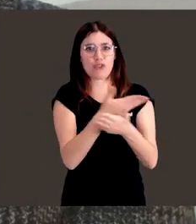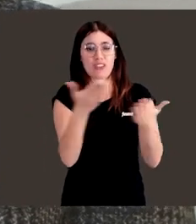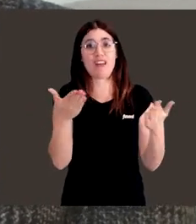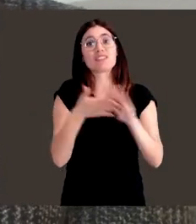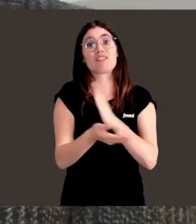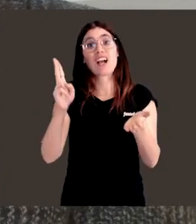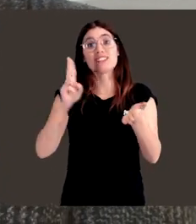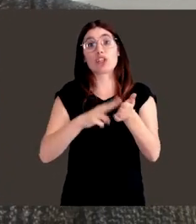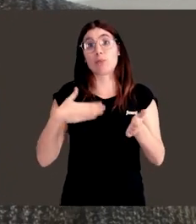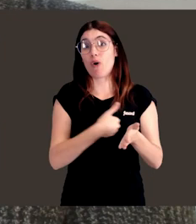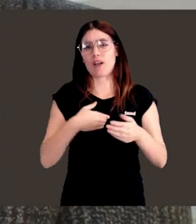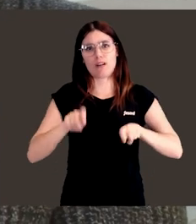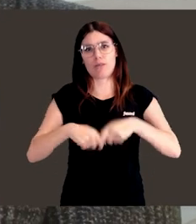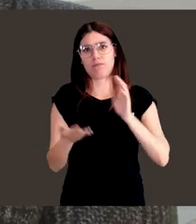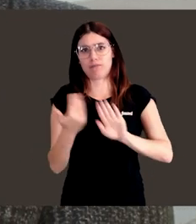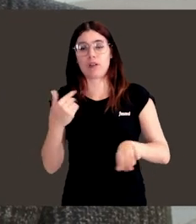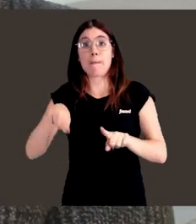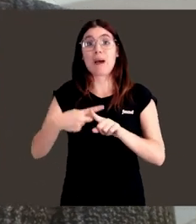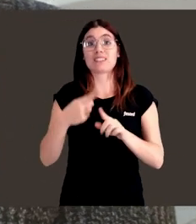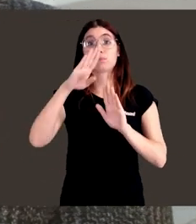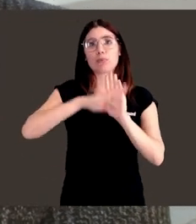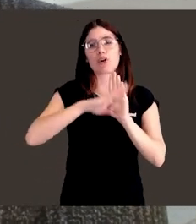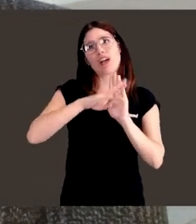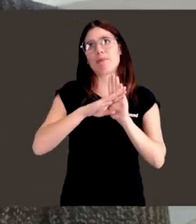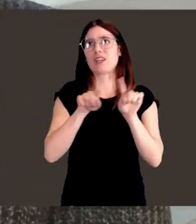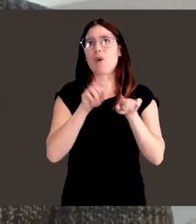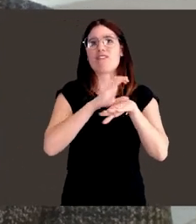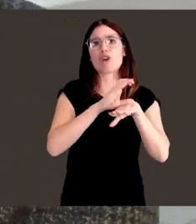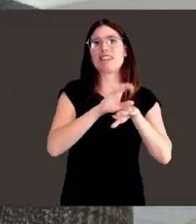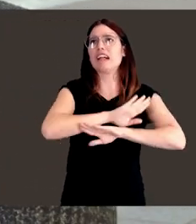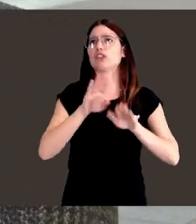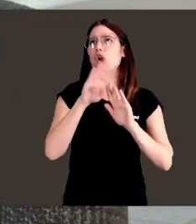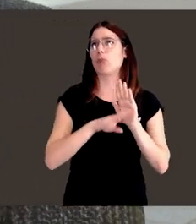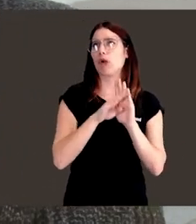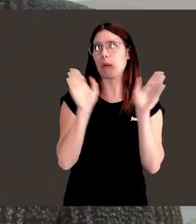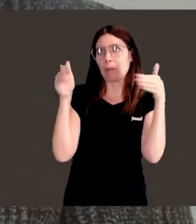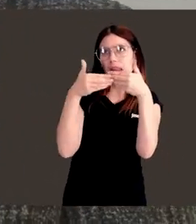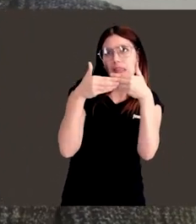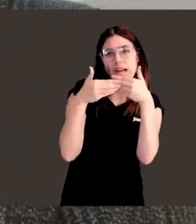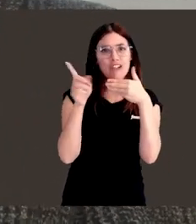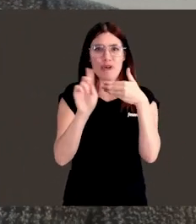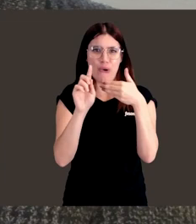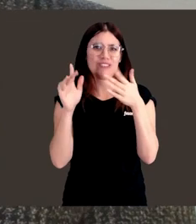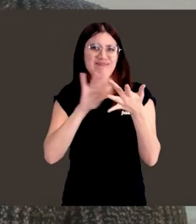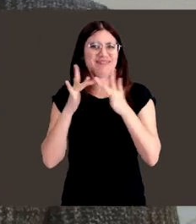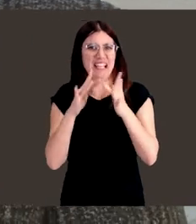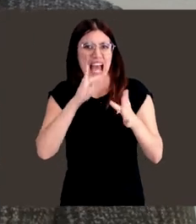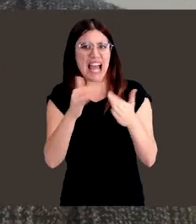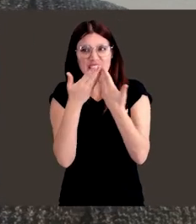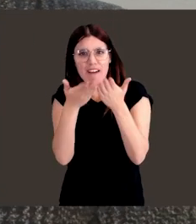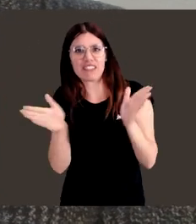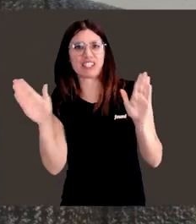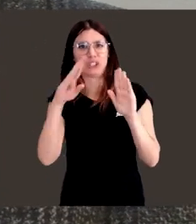género y estereotipos de que la informática es solamente programar y estar en un sótano con una vida muy limitada a nivel social